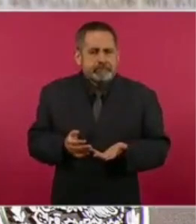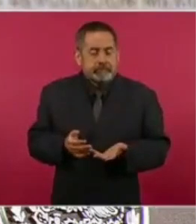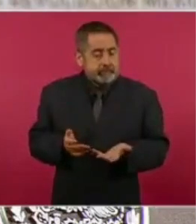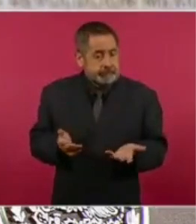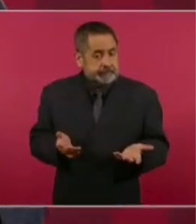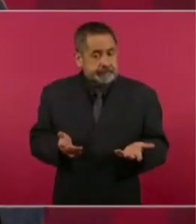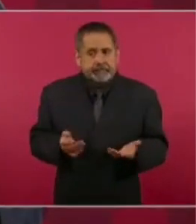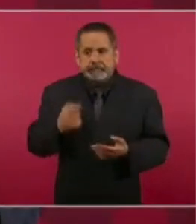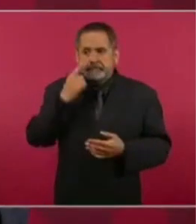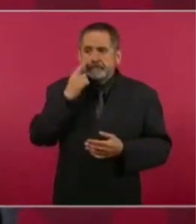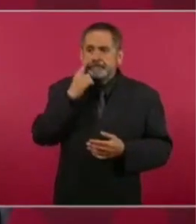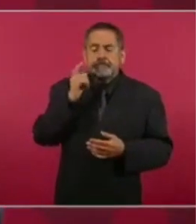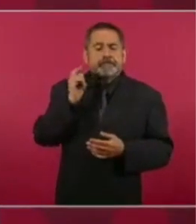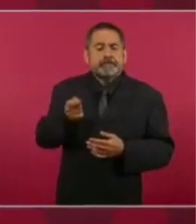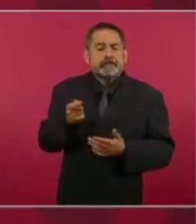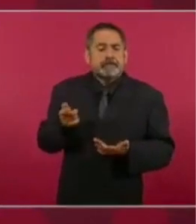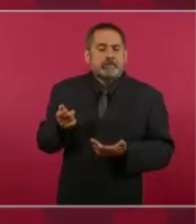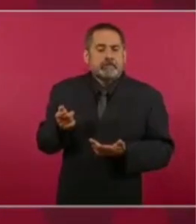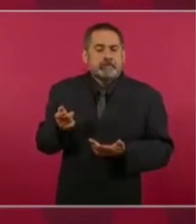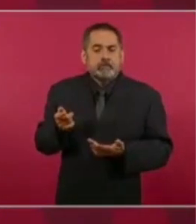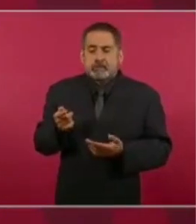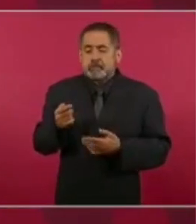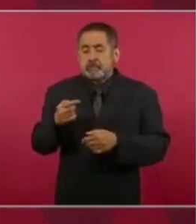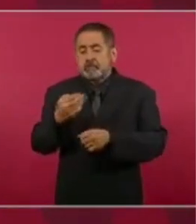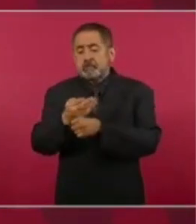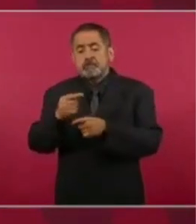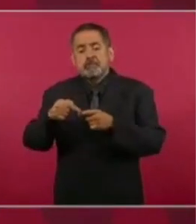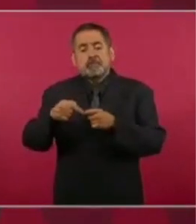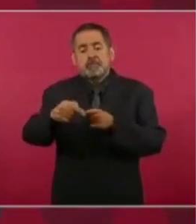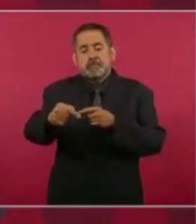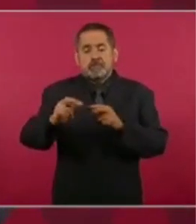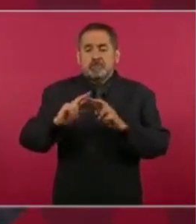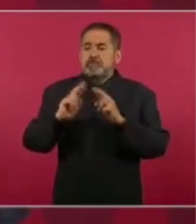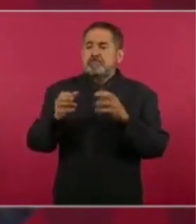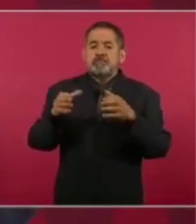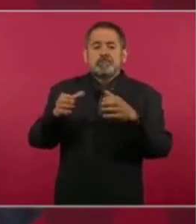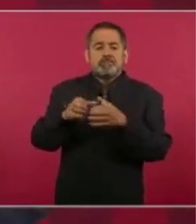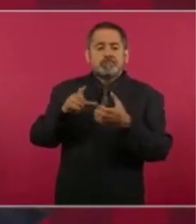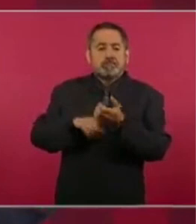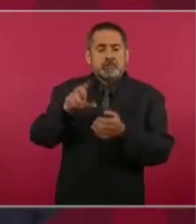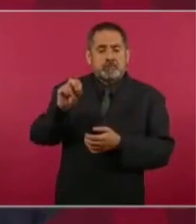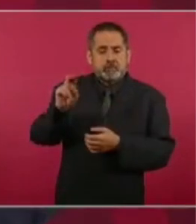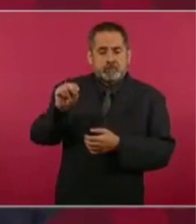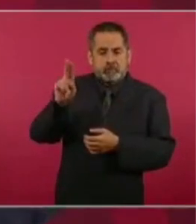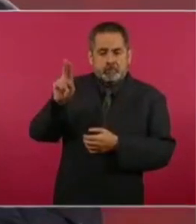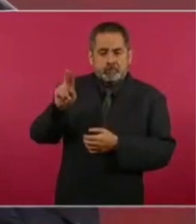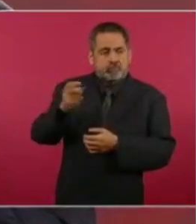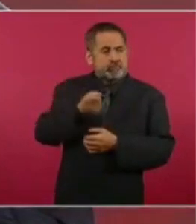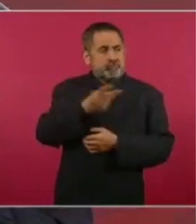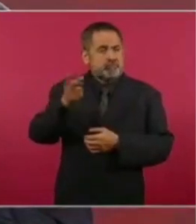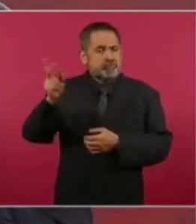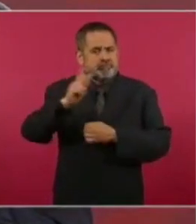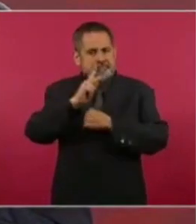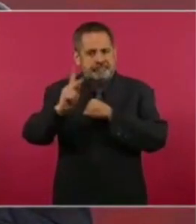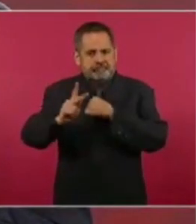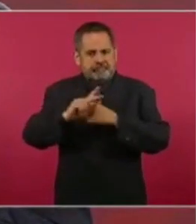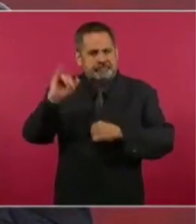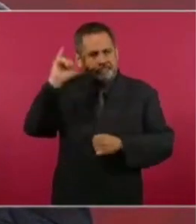ahora que van a haber reuniones en la ONU, que van a ir jefes de Estado.